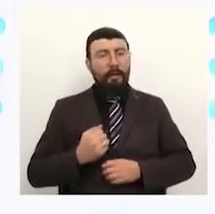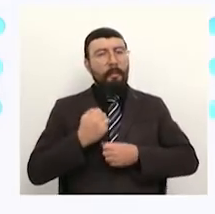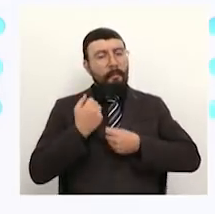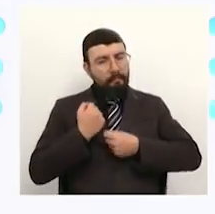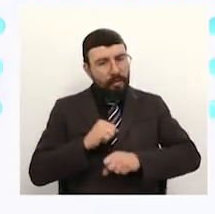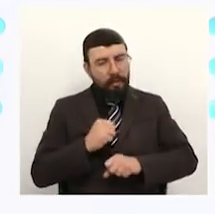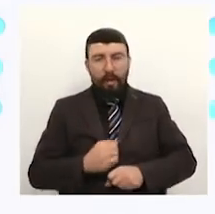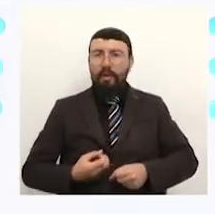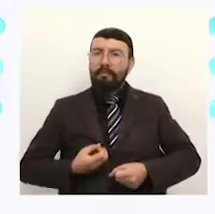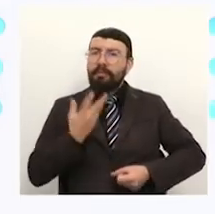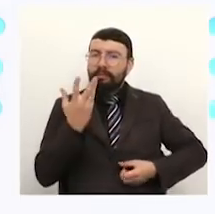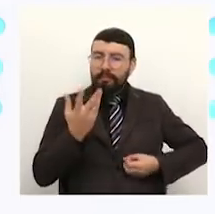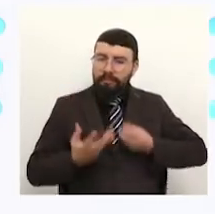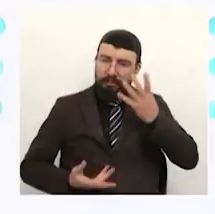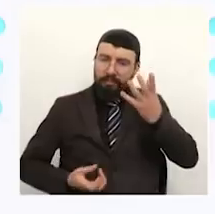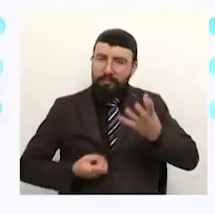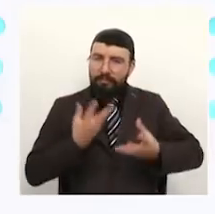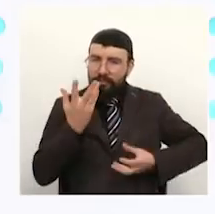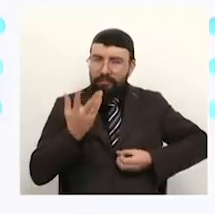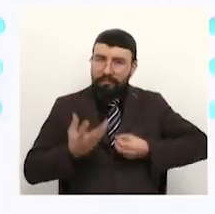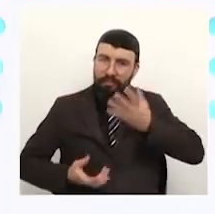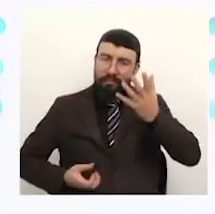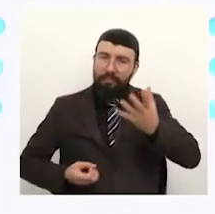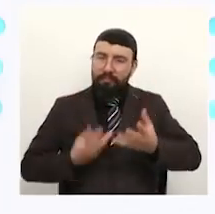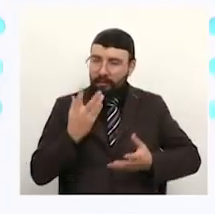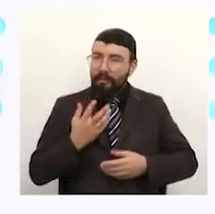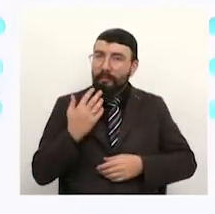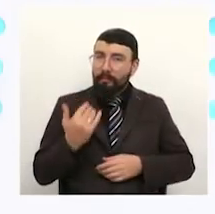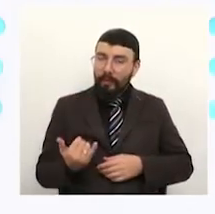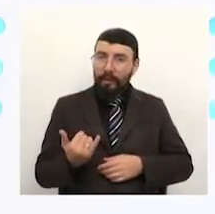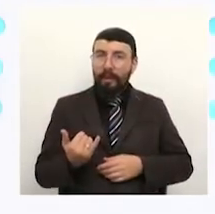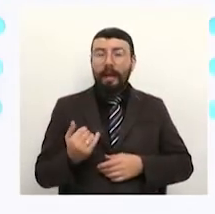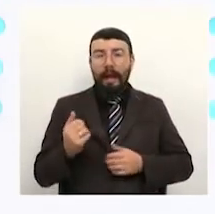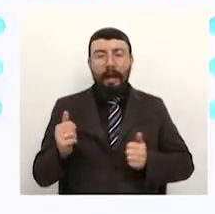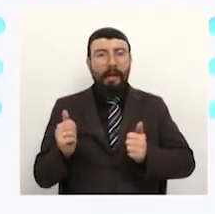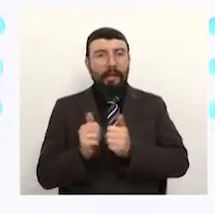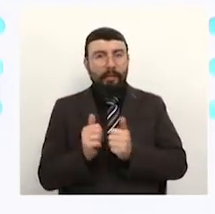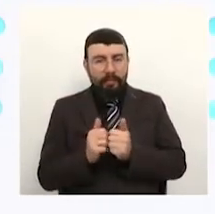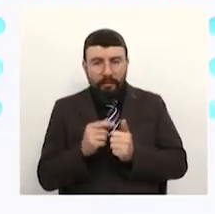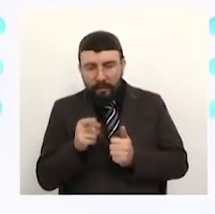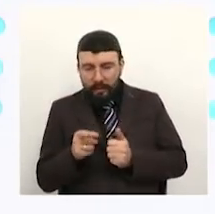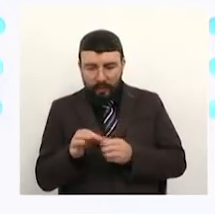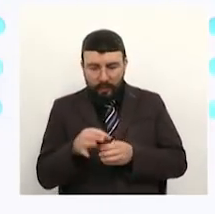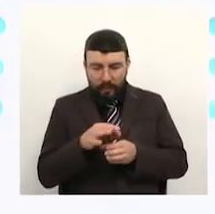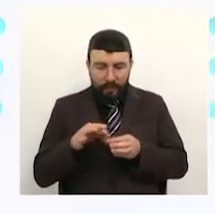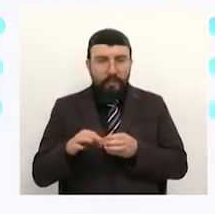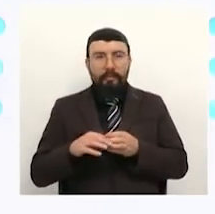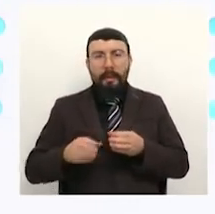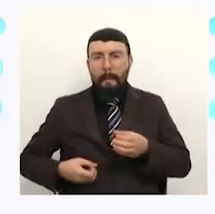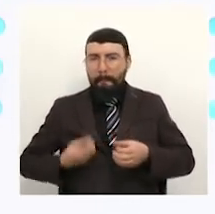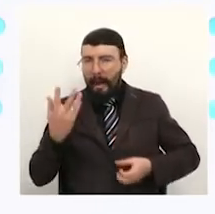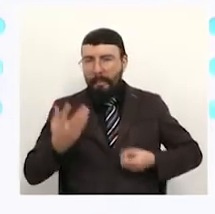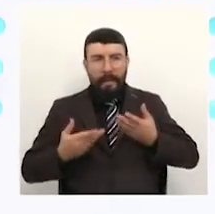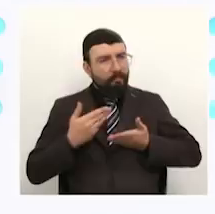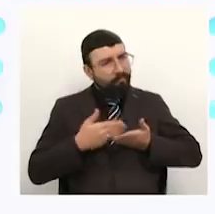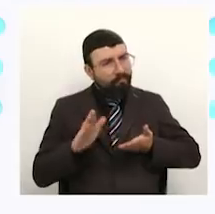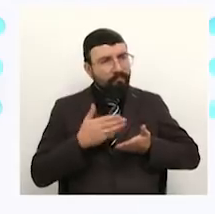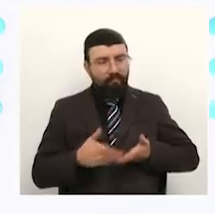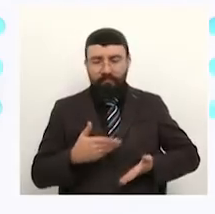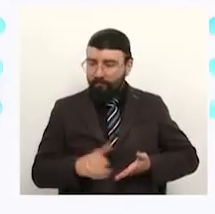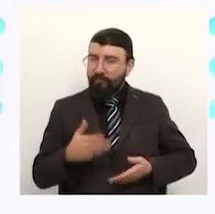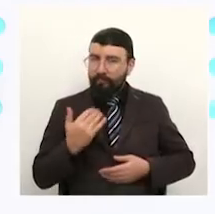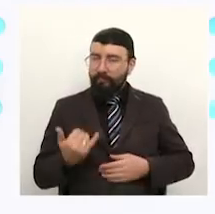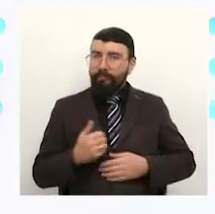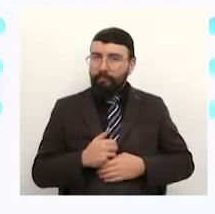la tos y que traen la flema y esa flema sale al exterior va acompañada de muchos microorganismos que tenemos que sacar de allá entonces con